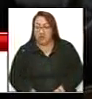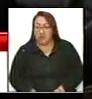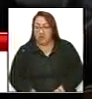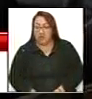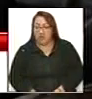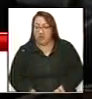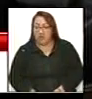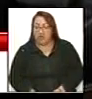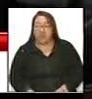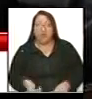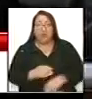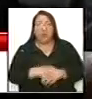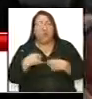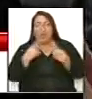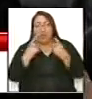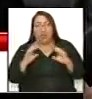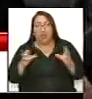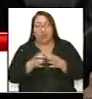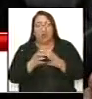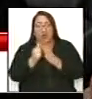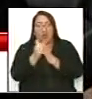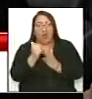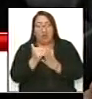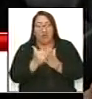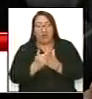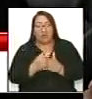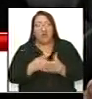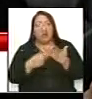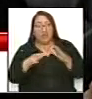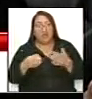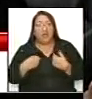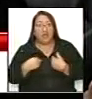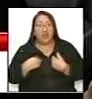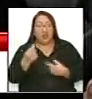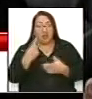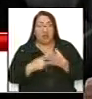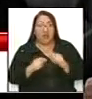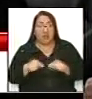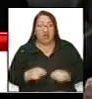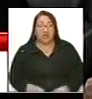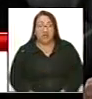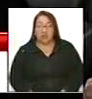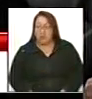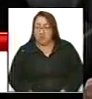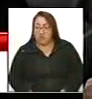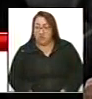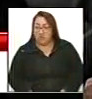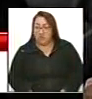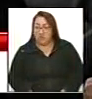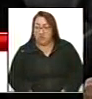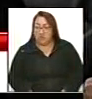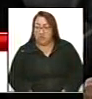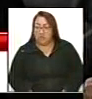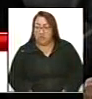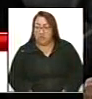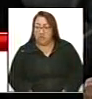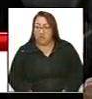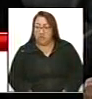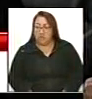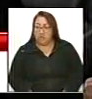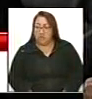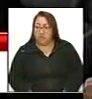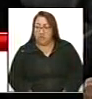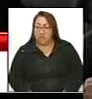discrepo respetuosamente de la argumentación que se ha tenido para el sustento normativo de ese decreto